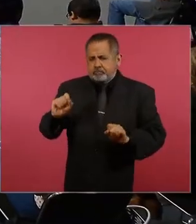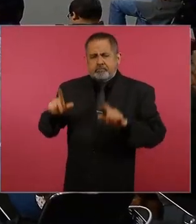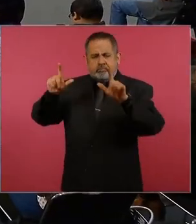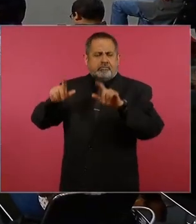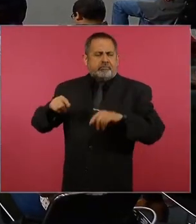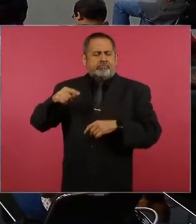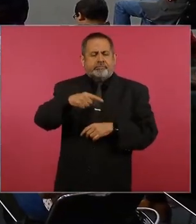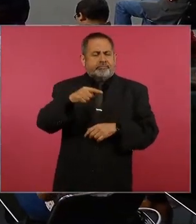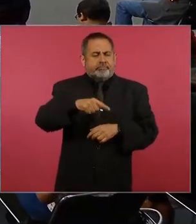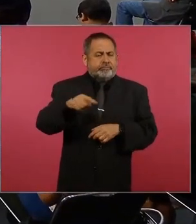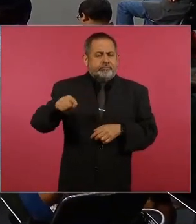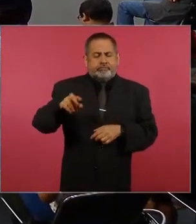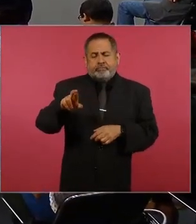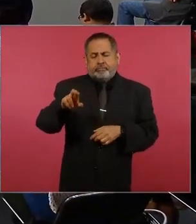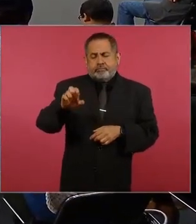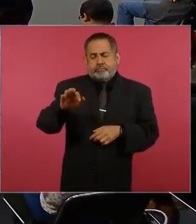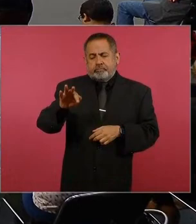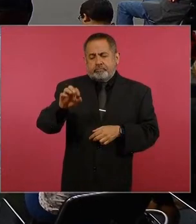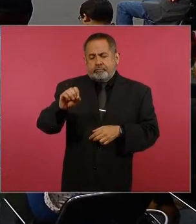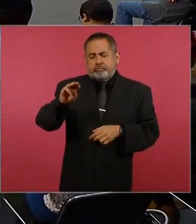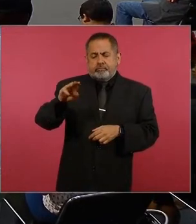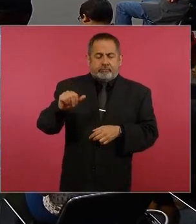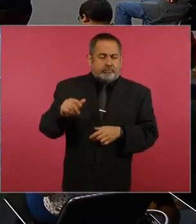encuesta del Reforma?